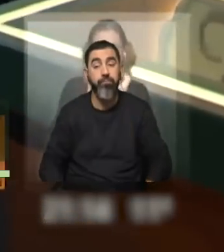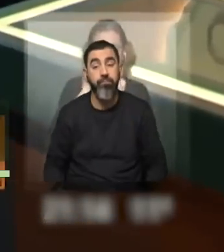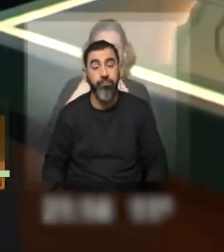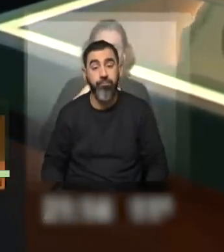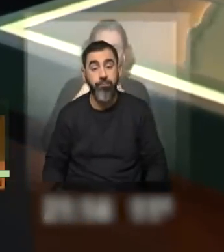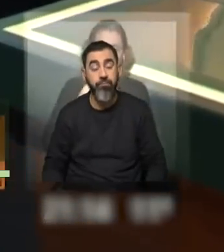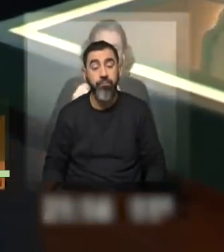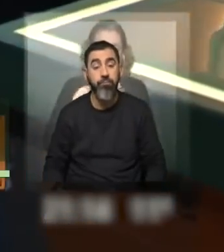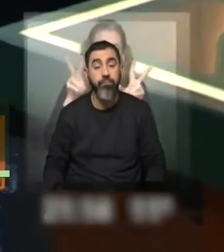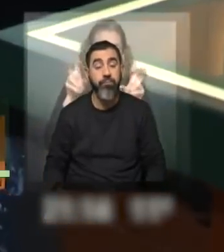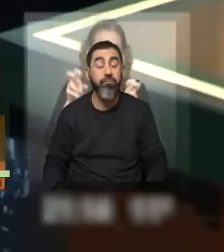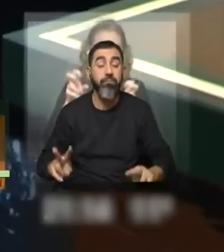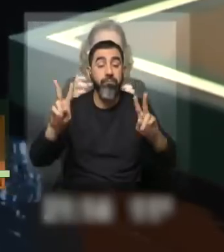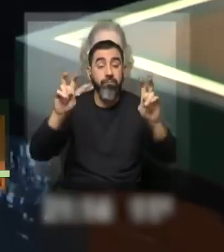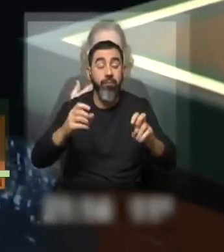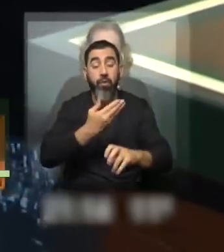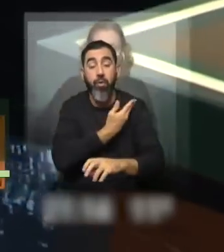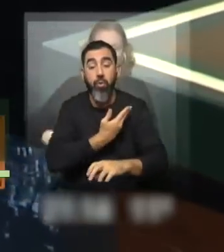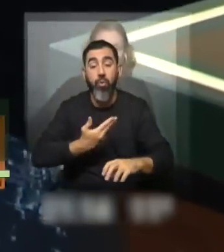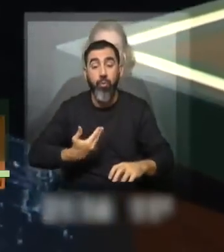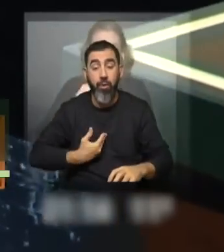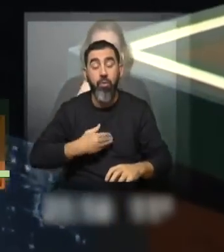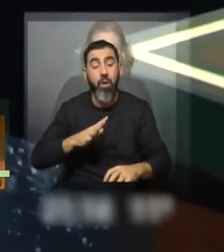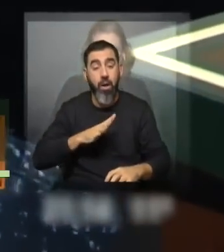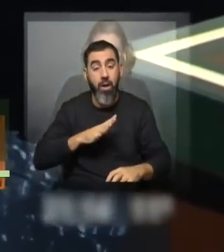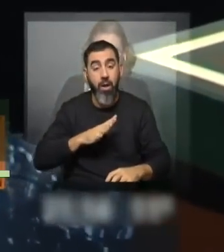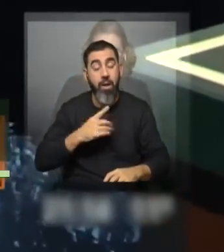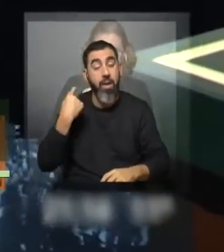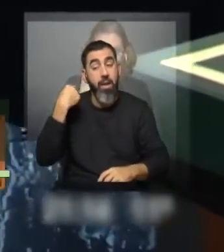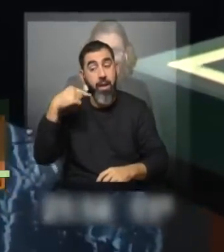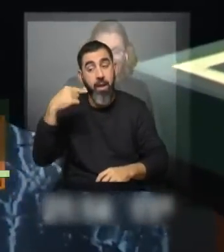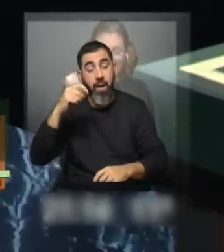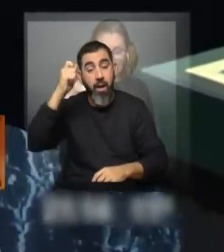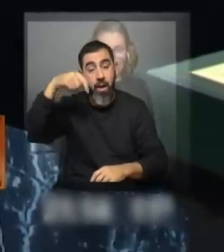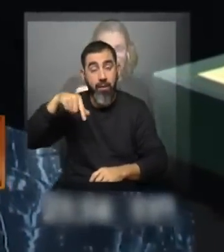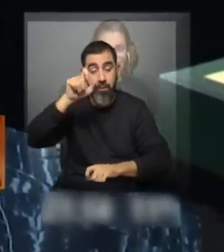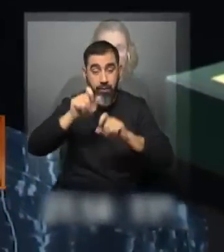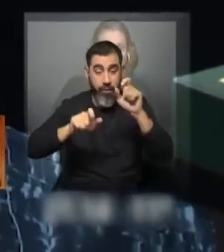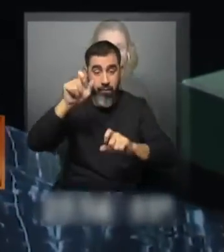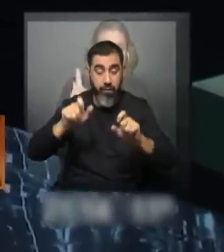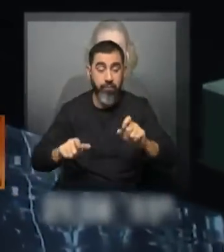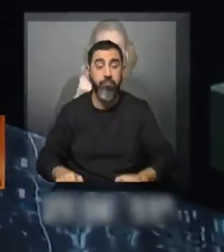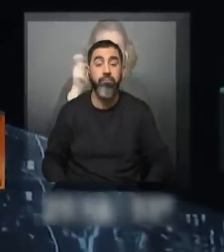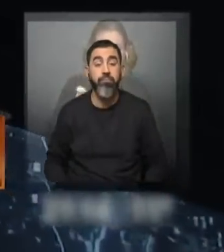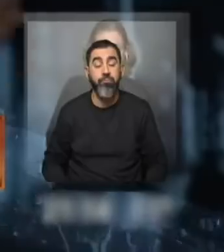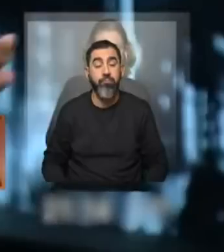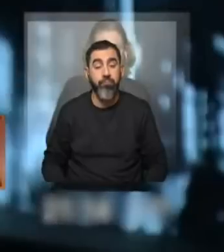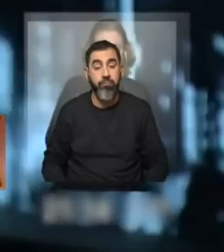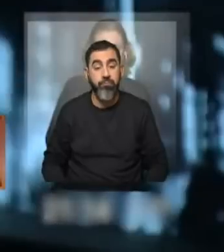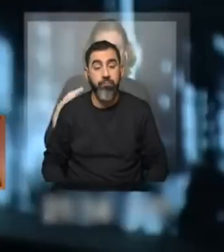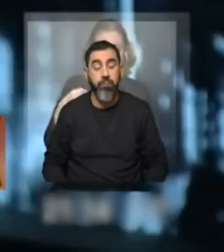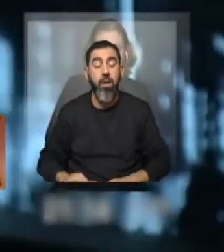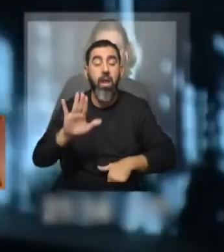de los temas que el gobierno exhibe una visión fuertemente negativa del grueso, del